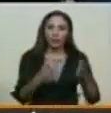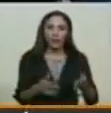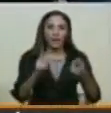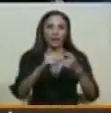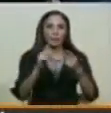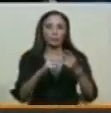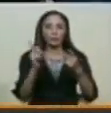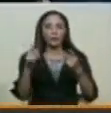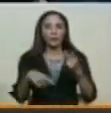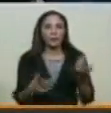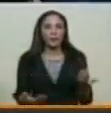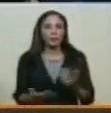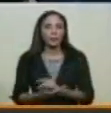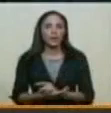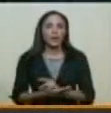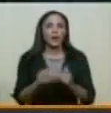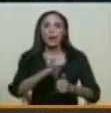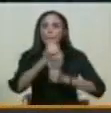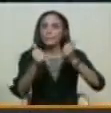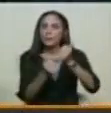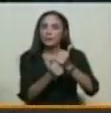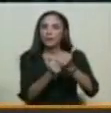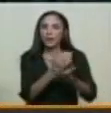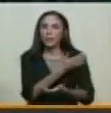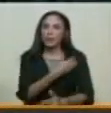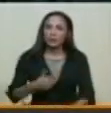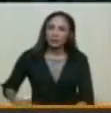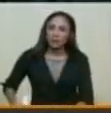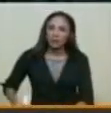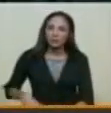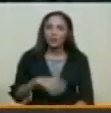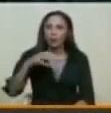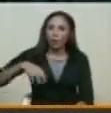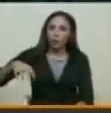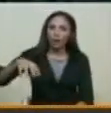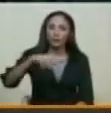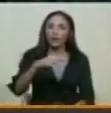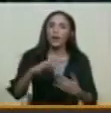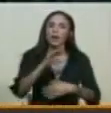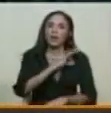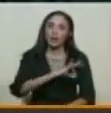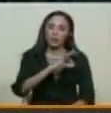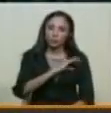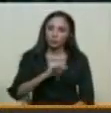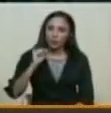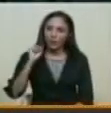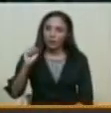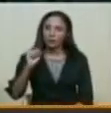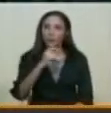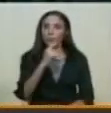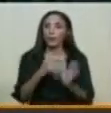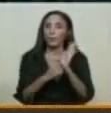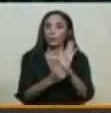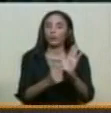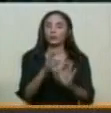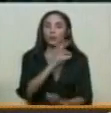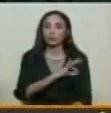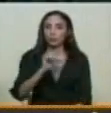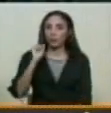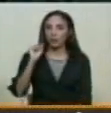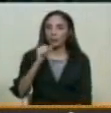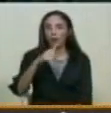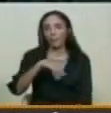una de las vicepresidencias sectoriales, sea el socialismo, la construcción del modelo socialista